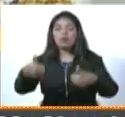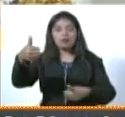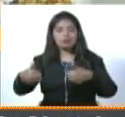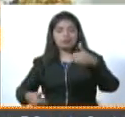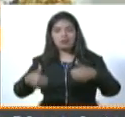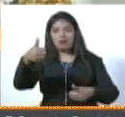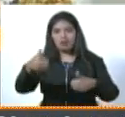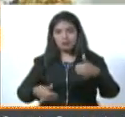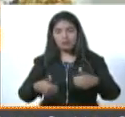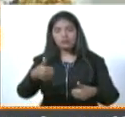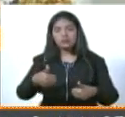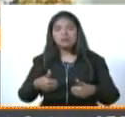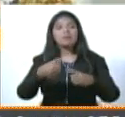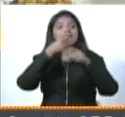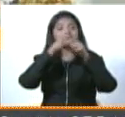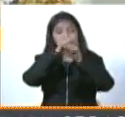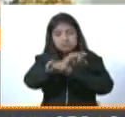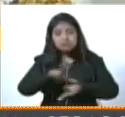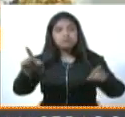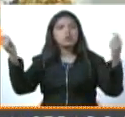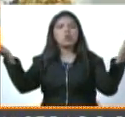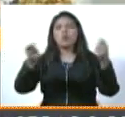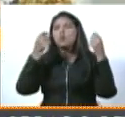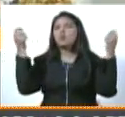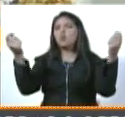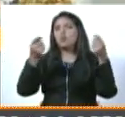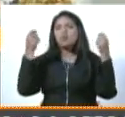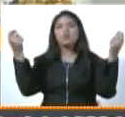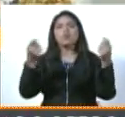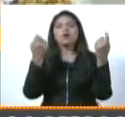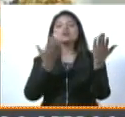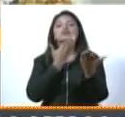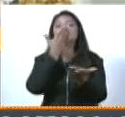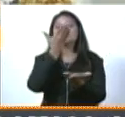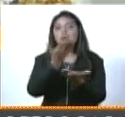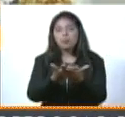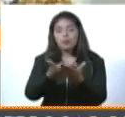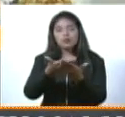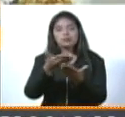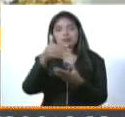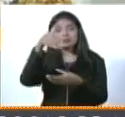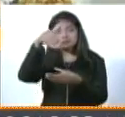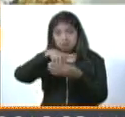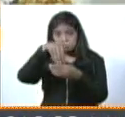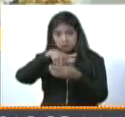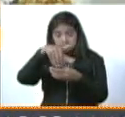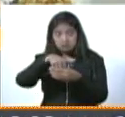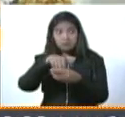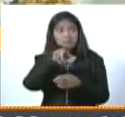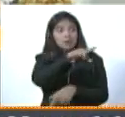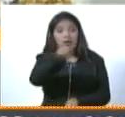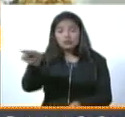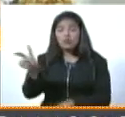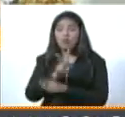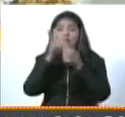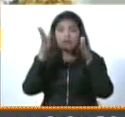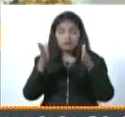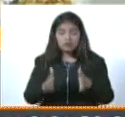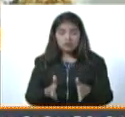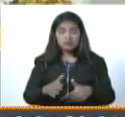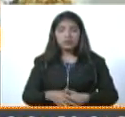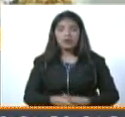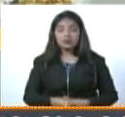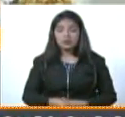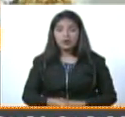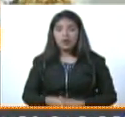candidatas para que difundan su oferta y su propuesta electoral para que las venezolanas y los